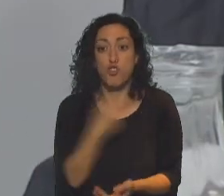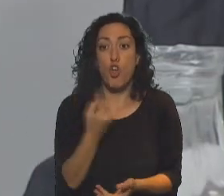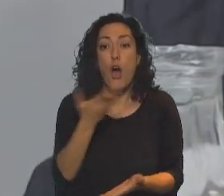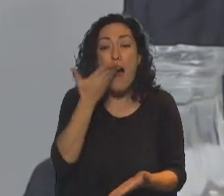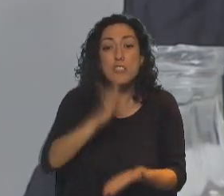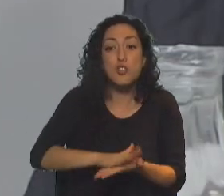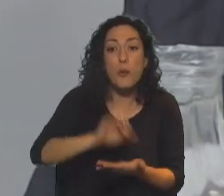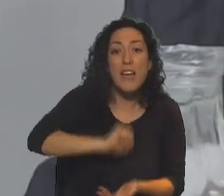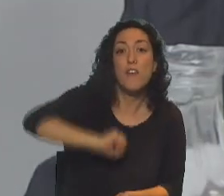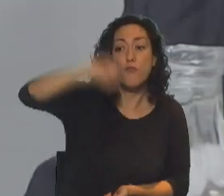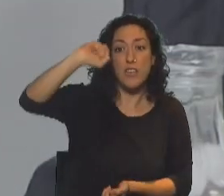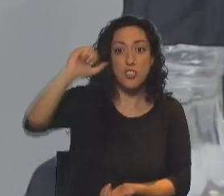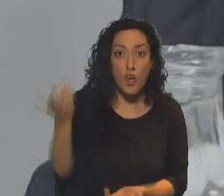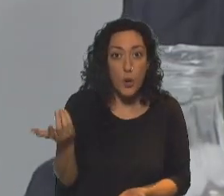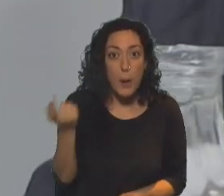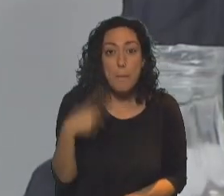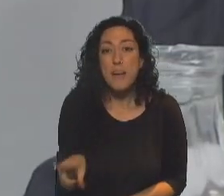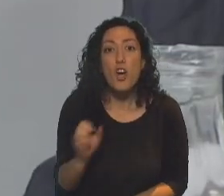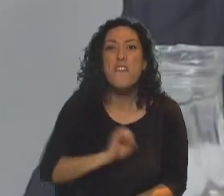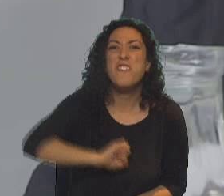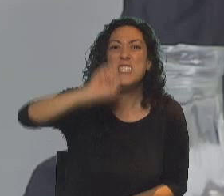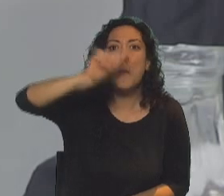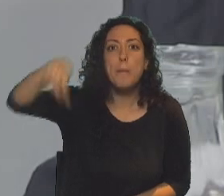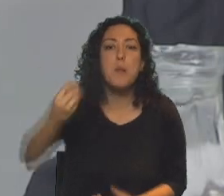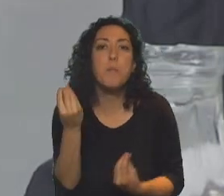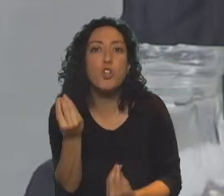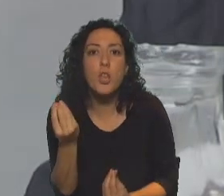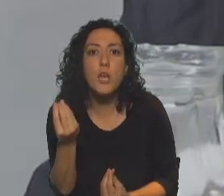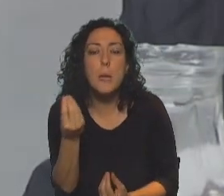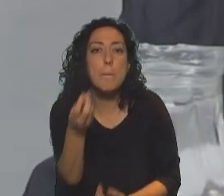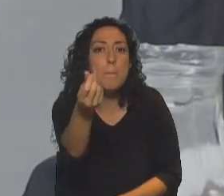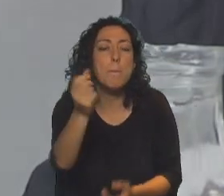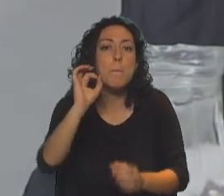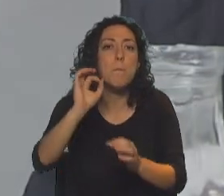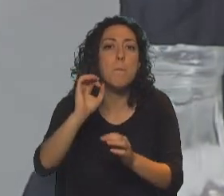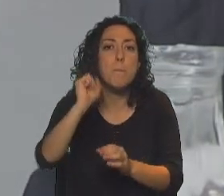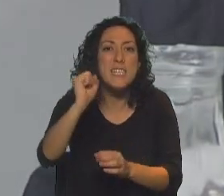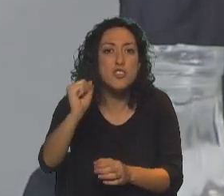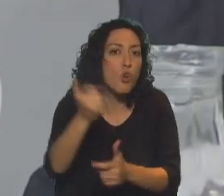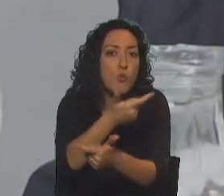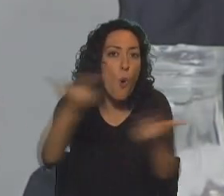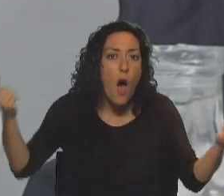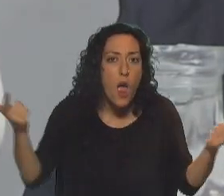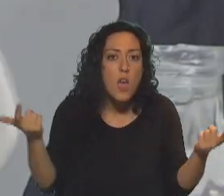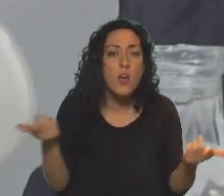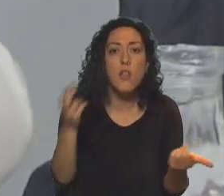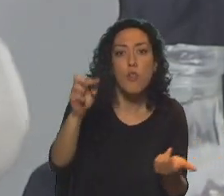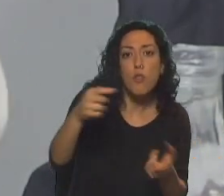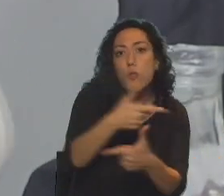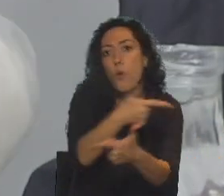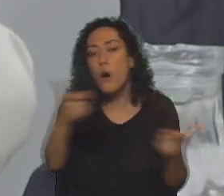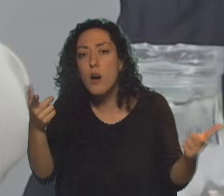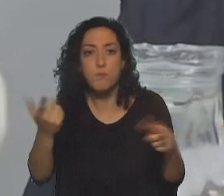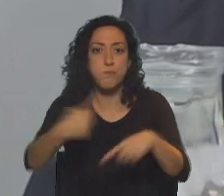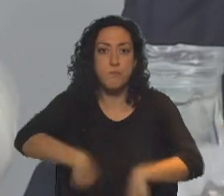El problema es que la inflación viene porque no tenemos moneda, que es lo que yo vieron que venía en las conferencias que yo